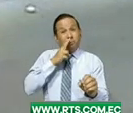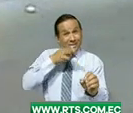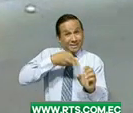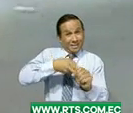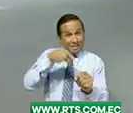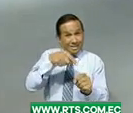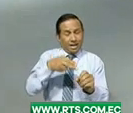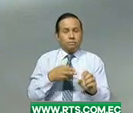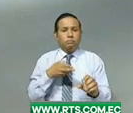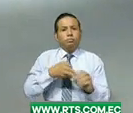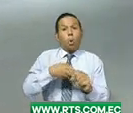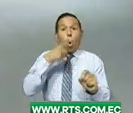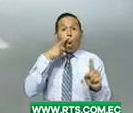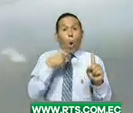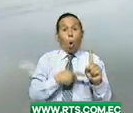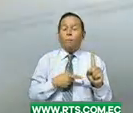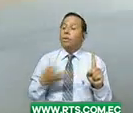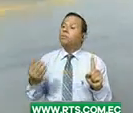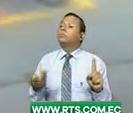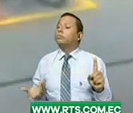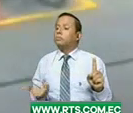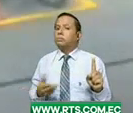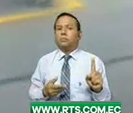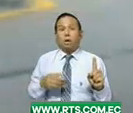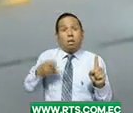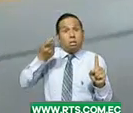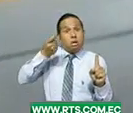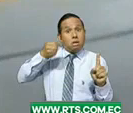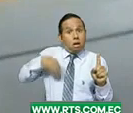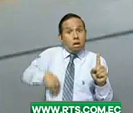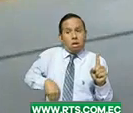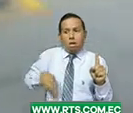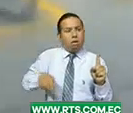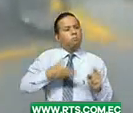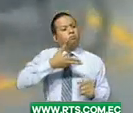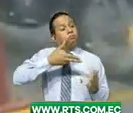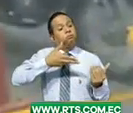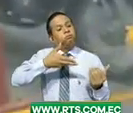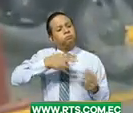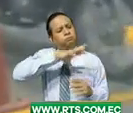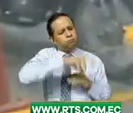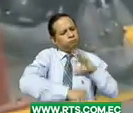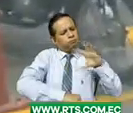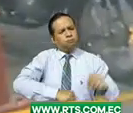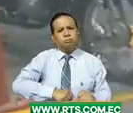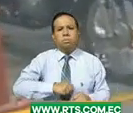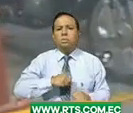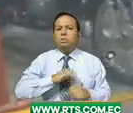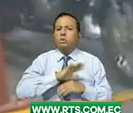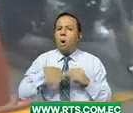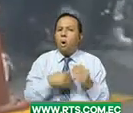y al despachador lo atracan. Se le llevan todas las ganancias obtenidas en el día y noche.